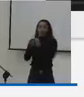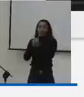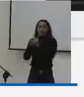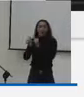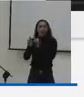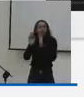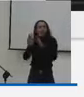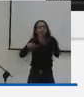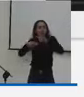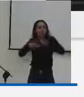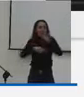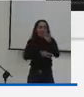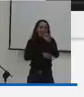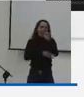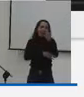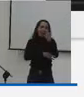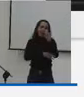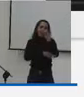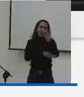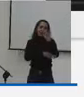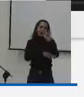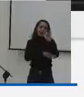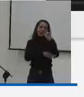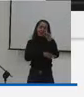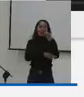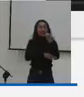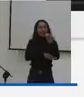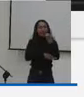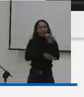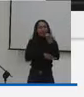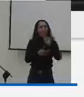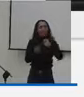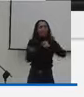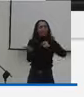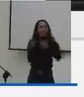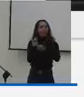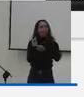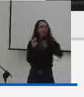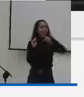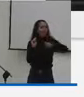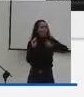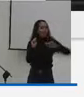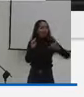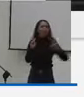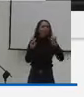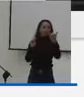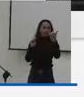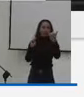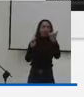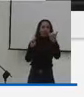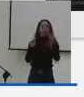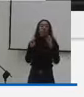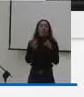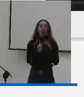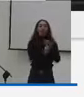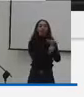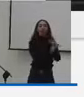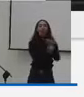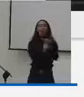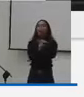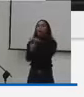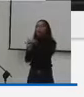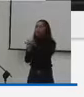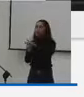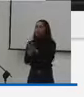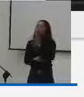asociado requiere unos cambios fuertes trascendentales que le den fuerza al sector pero también